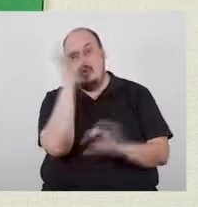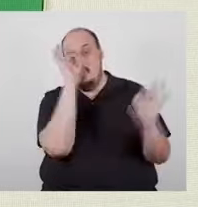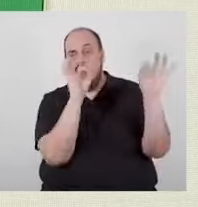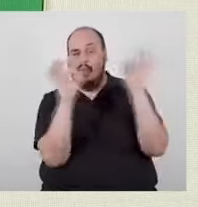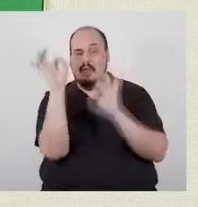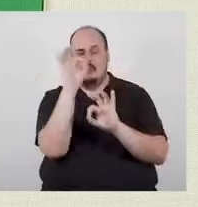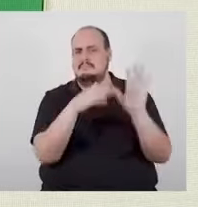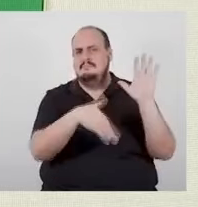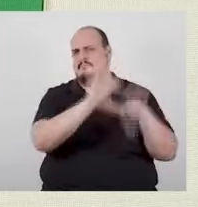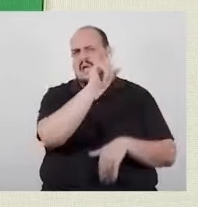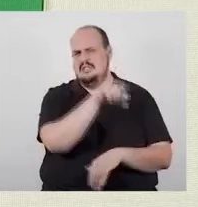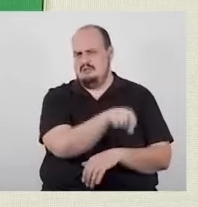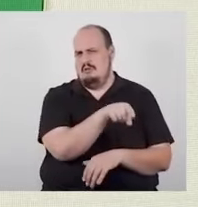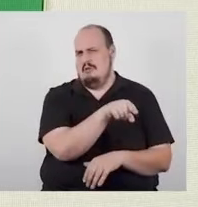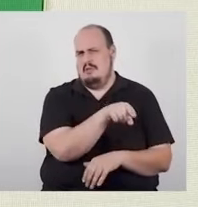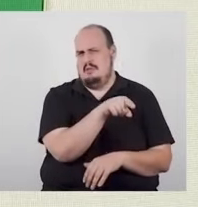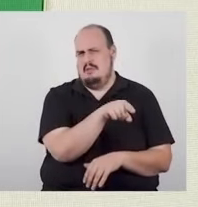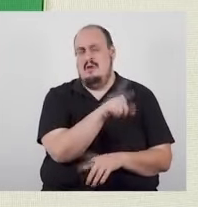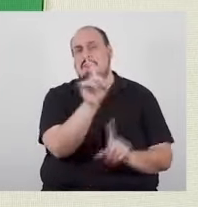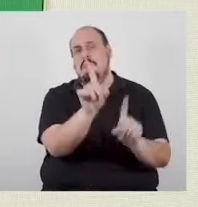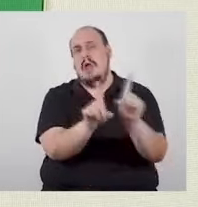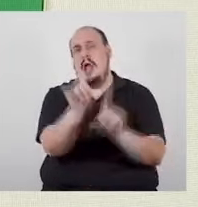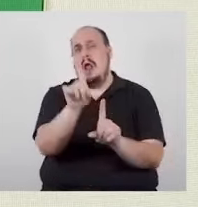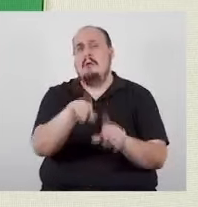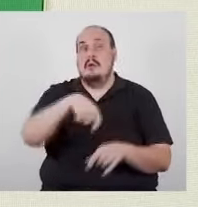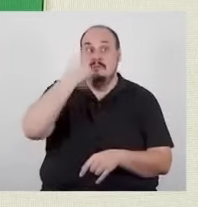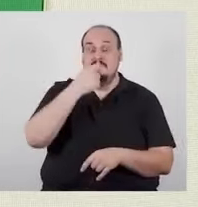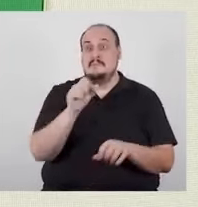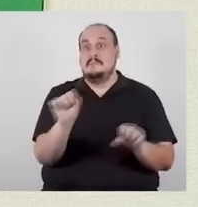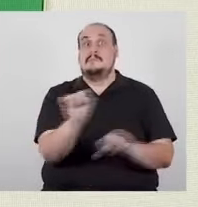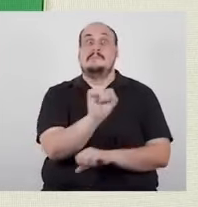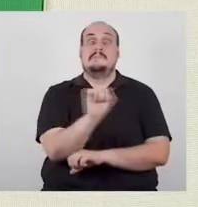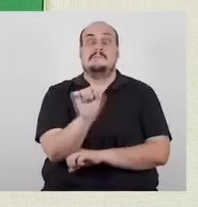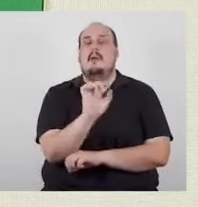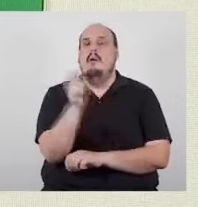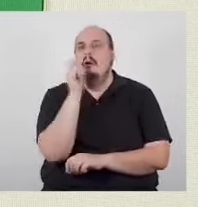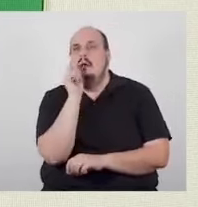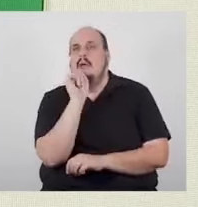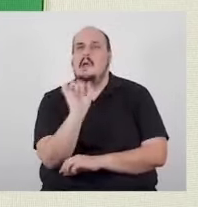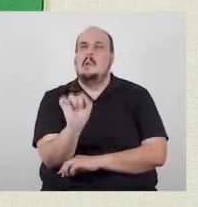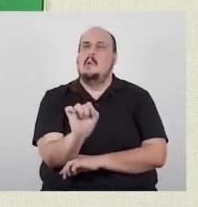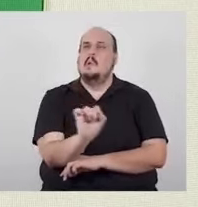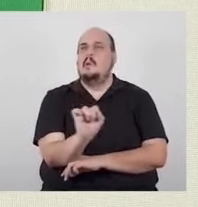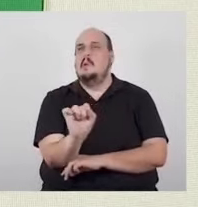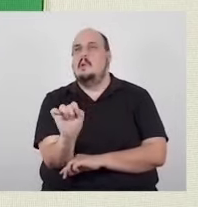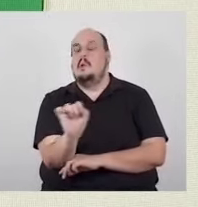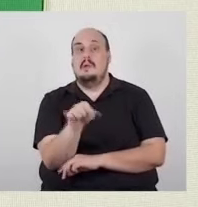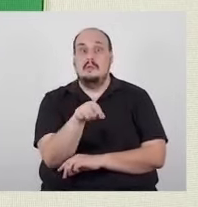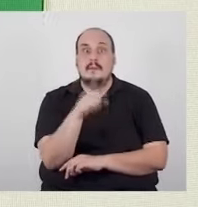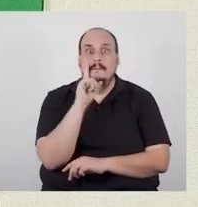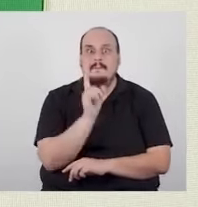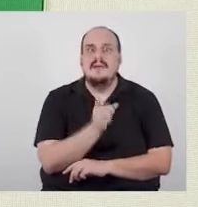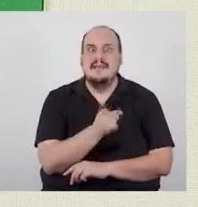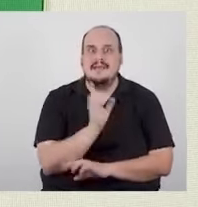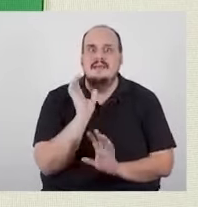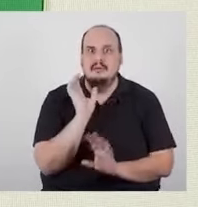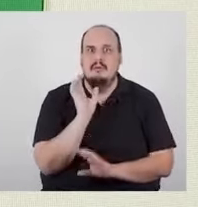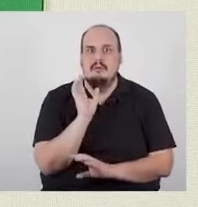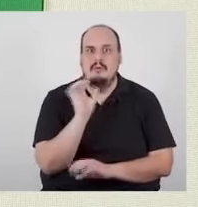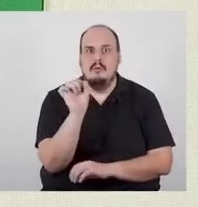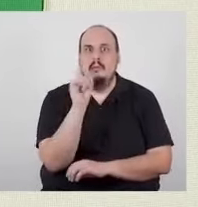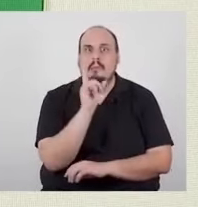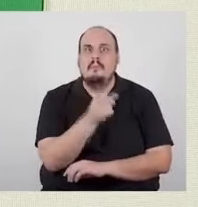Casi todos, algunos han manejado puestos tomando cocaína o habiendo fumado. Y esto es un peligro, esto es un peligro